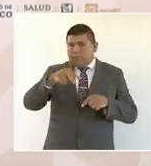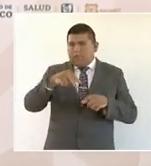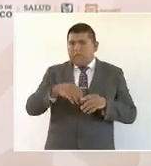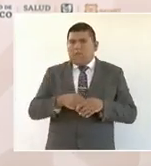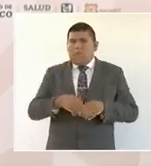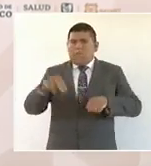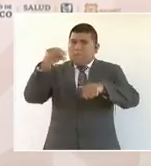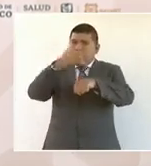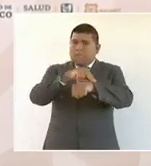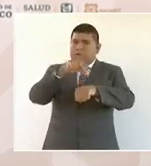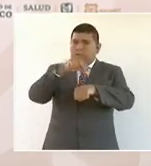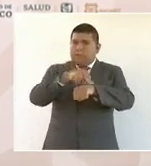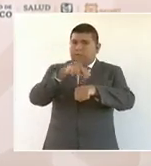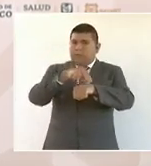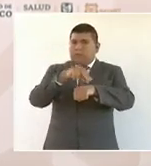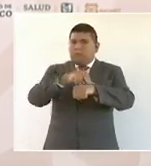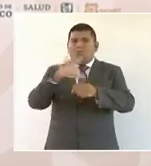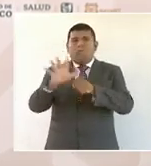médicos